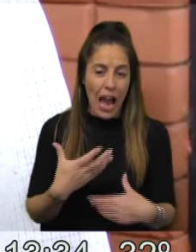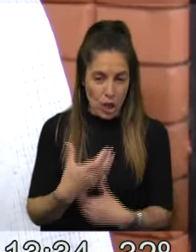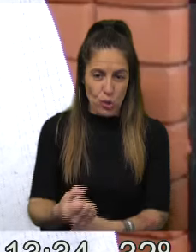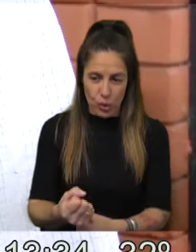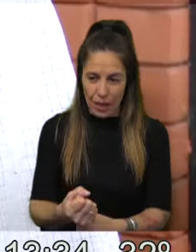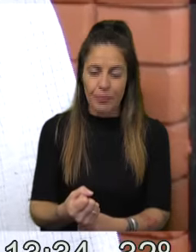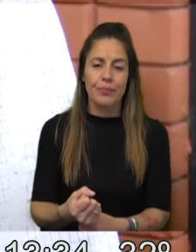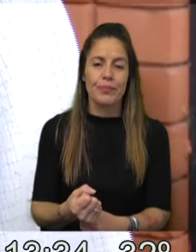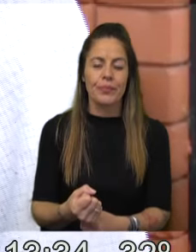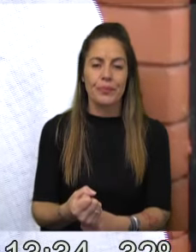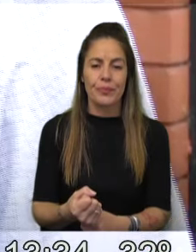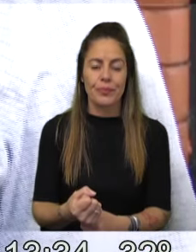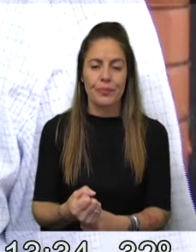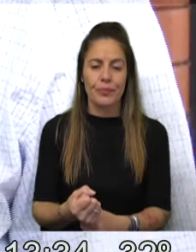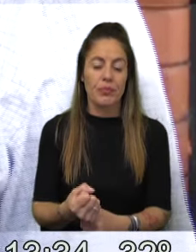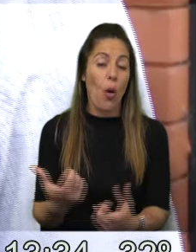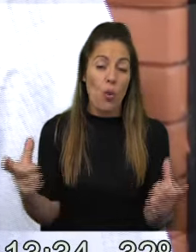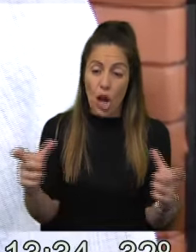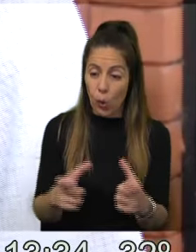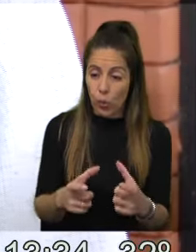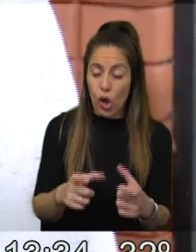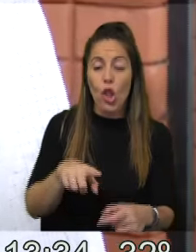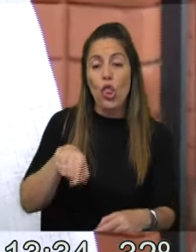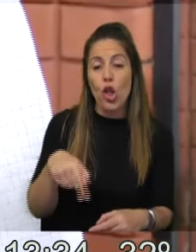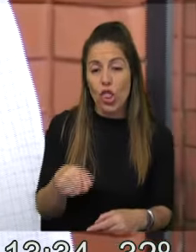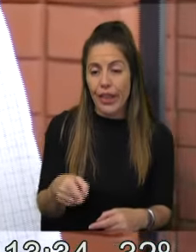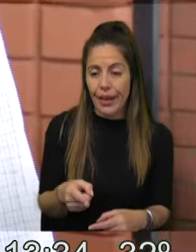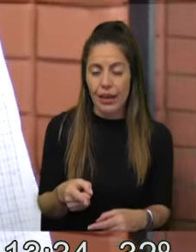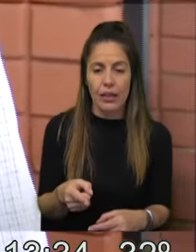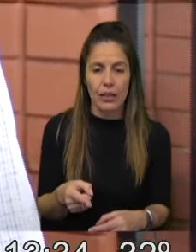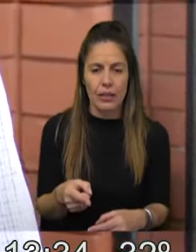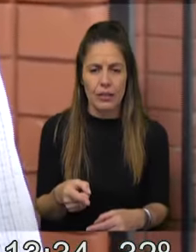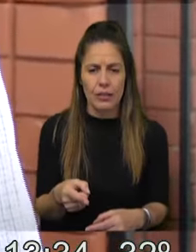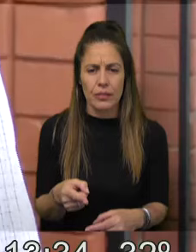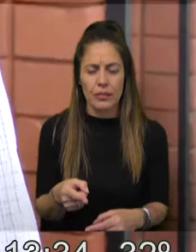¿no? Fue una reunión donde